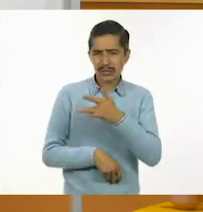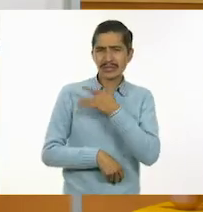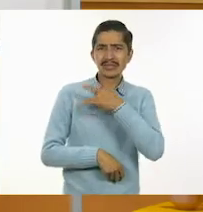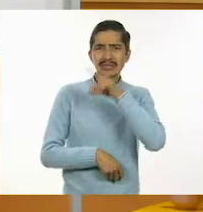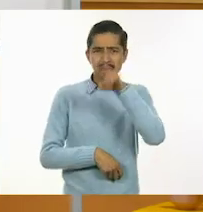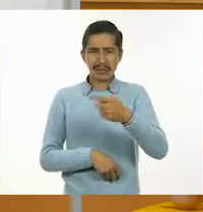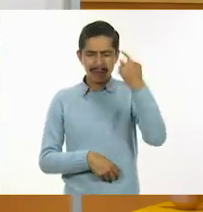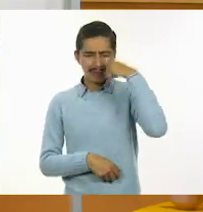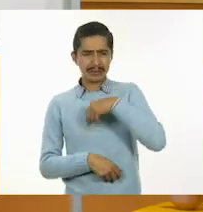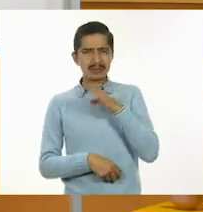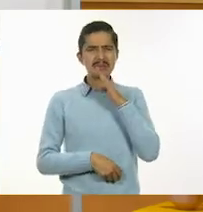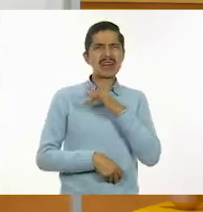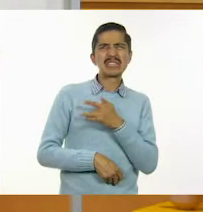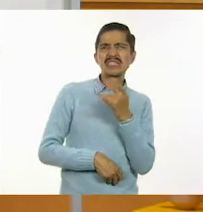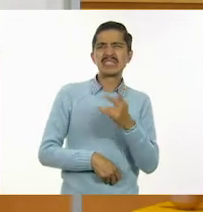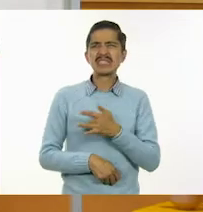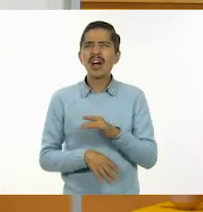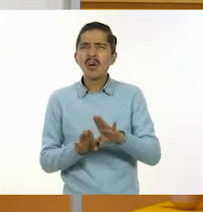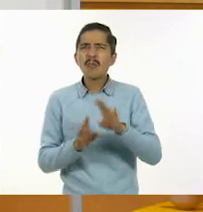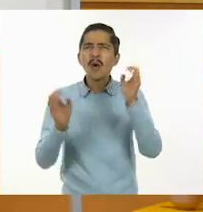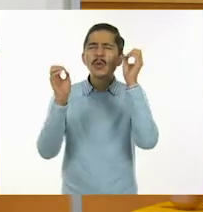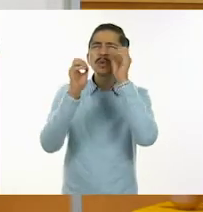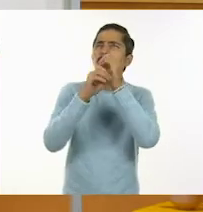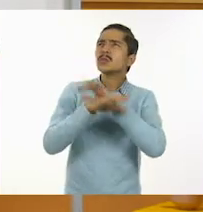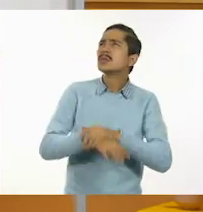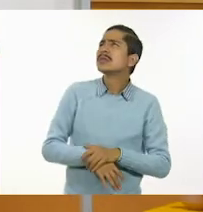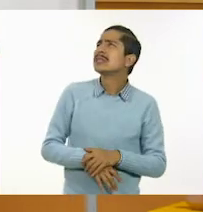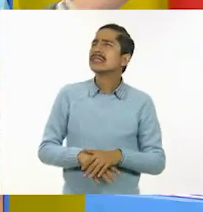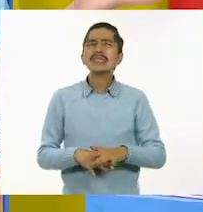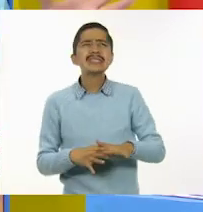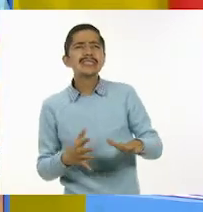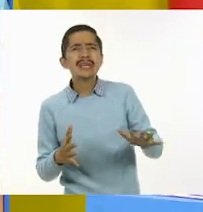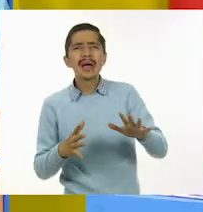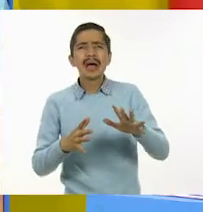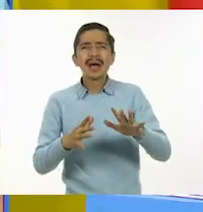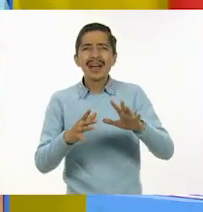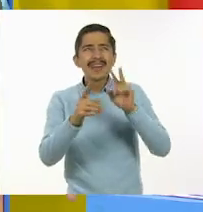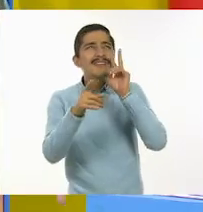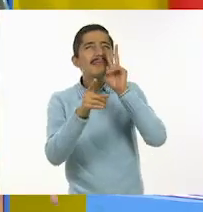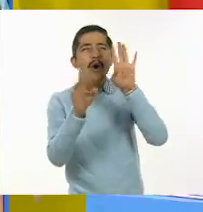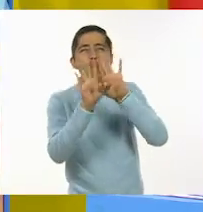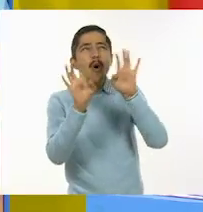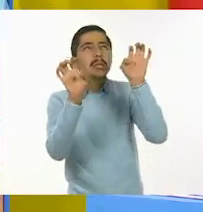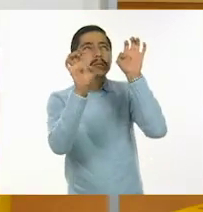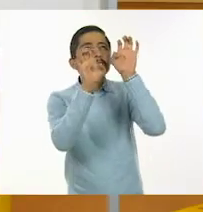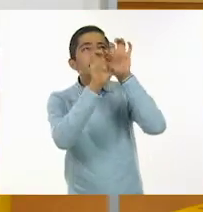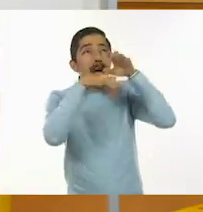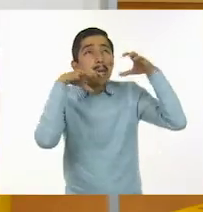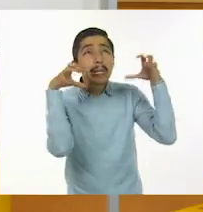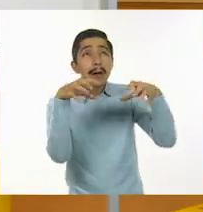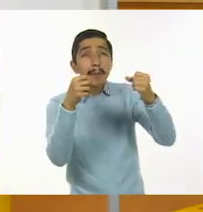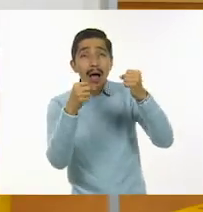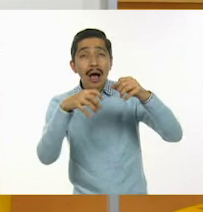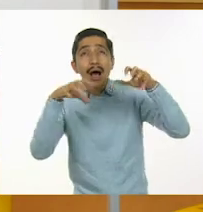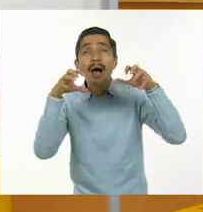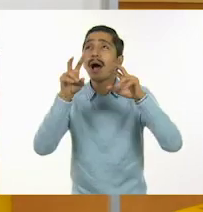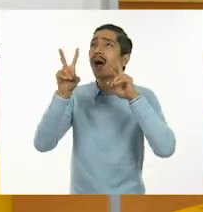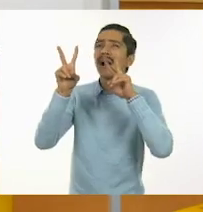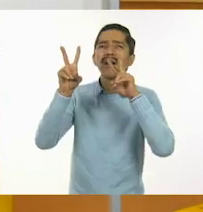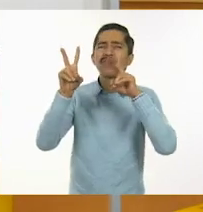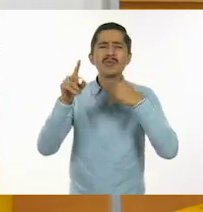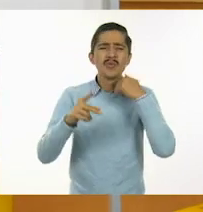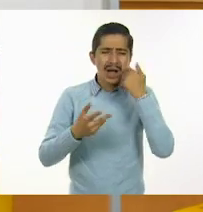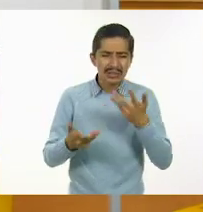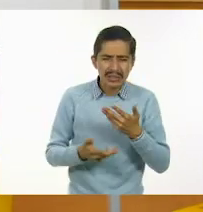mal y todo era así como oscuro, como cuando se nubla y va a llover muy fuerte, así me sentí. No quería hacer